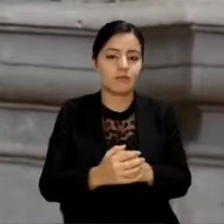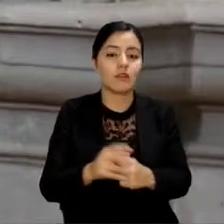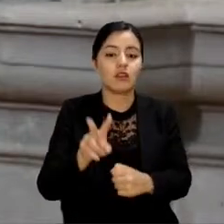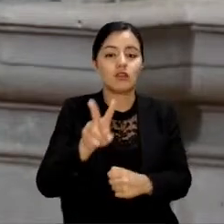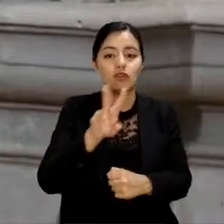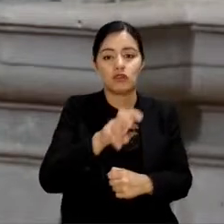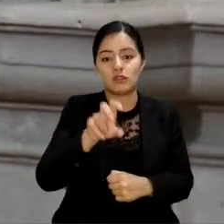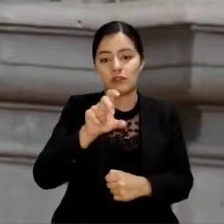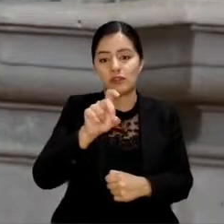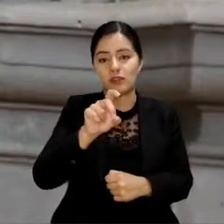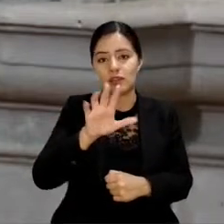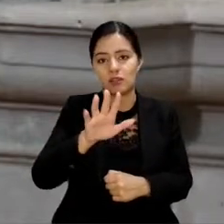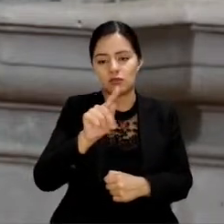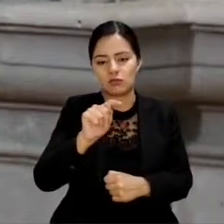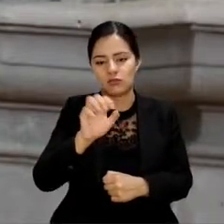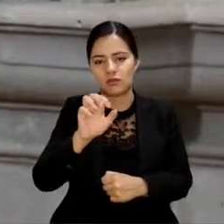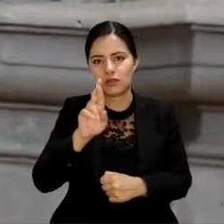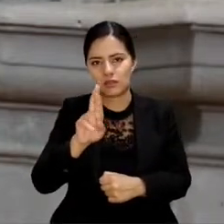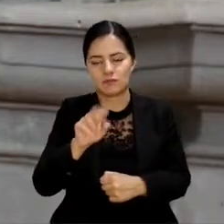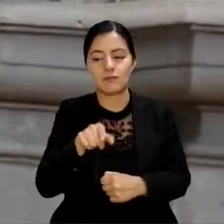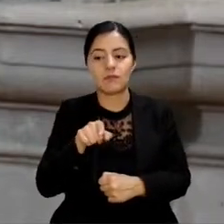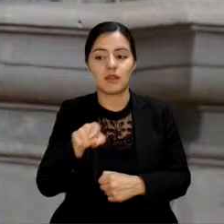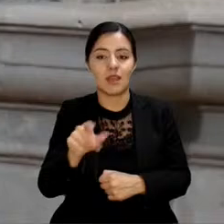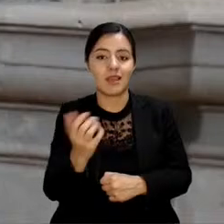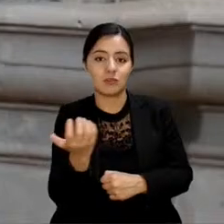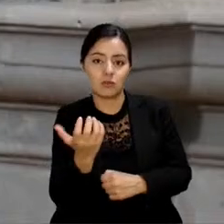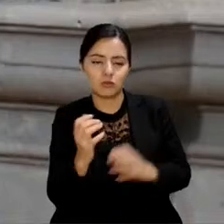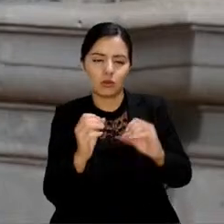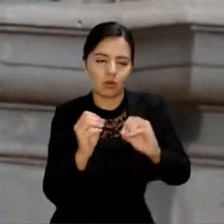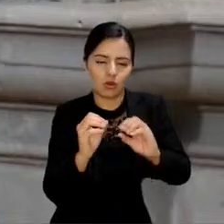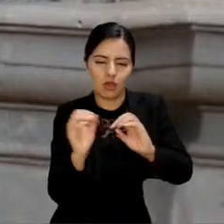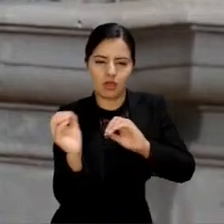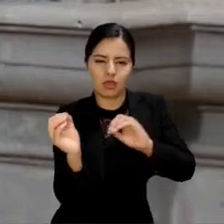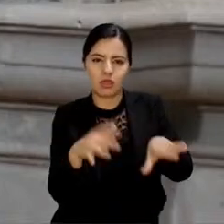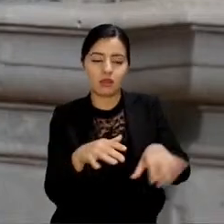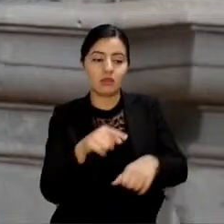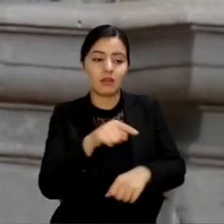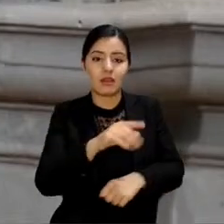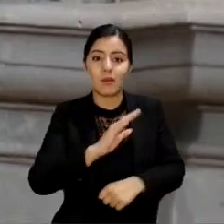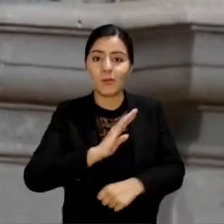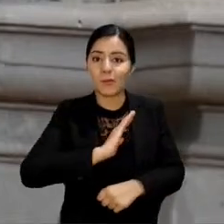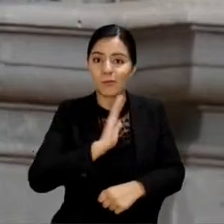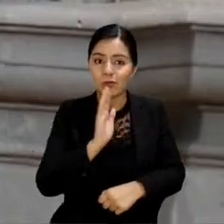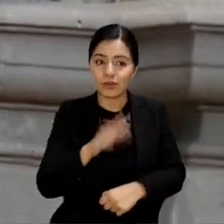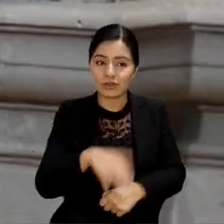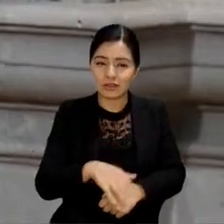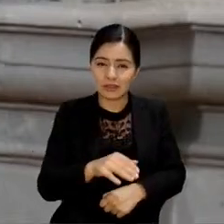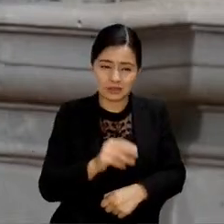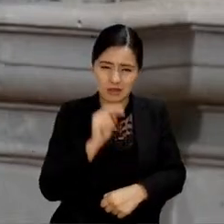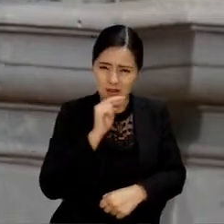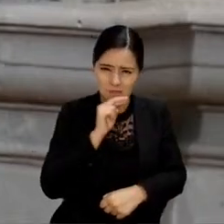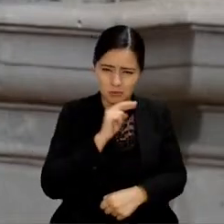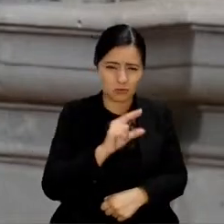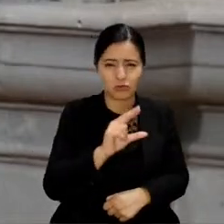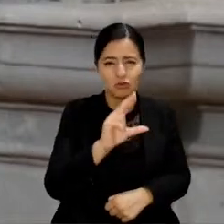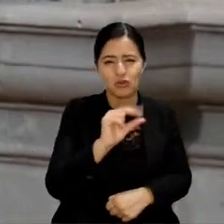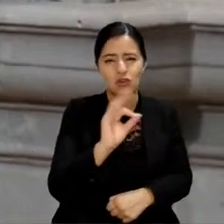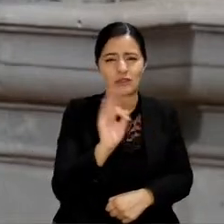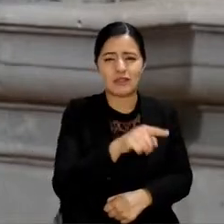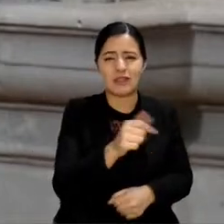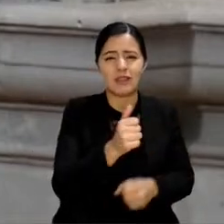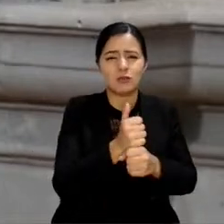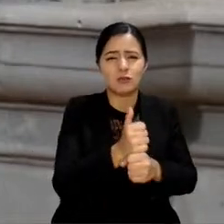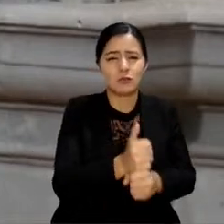Artículo 235 ter, a quien por acción u omisión cause la muerte no inmediata utilizando